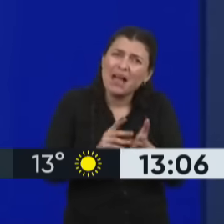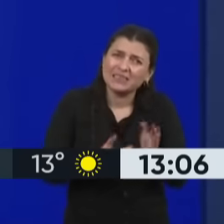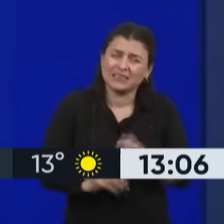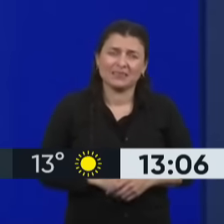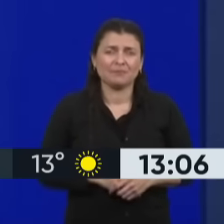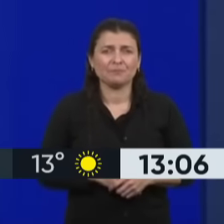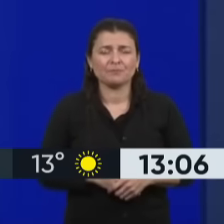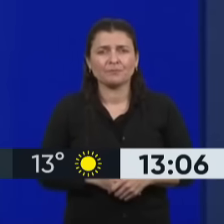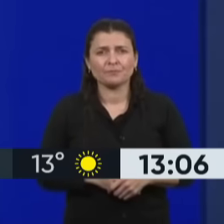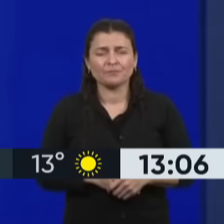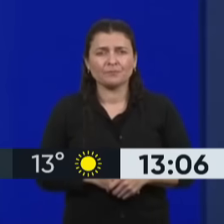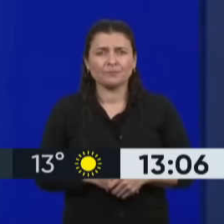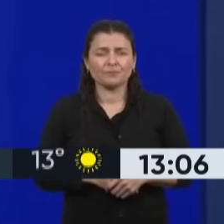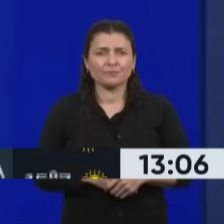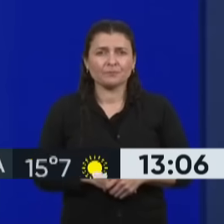Pero,